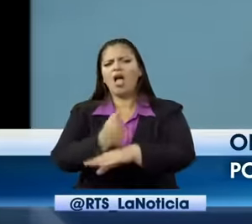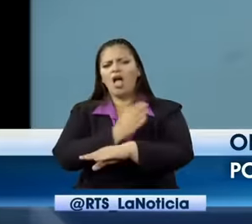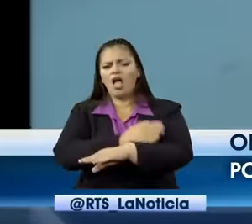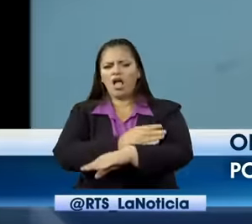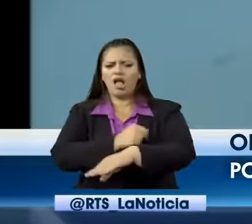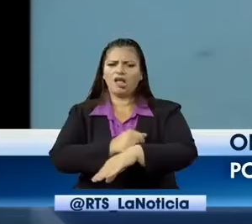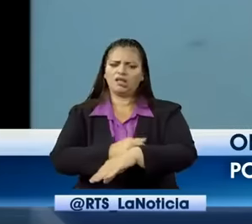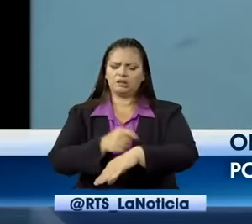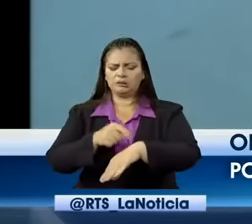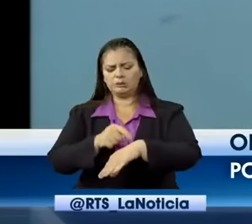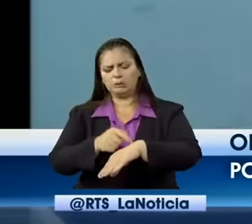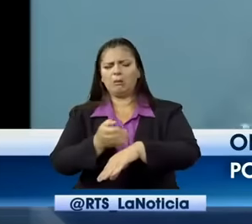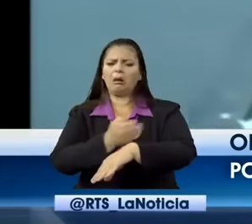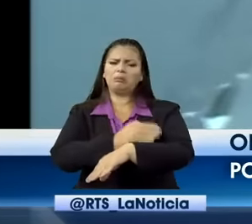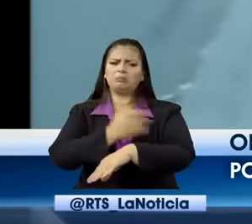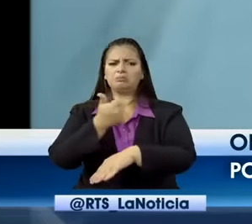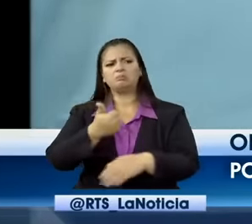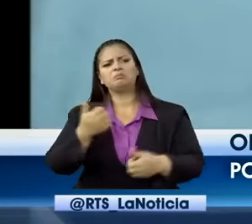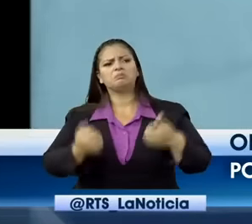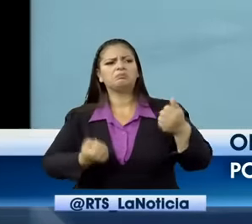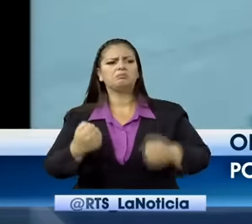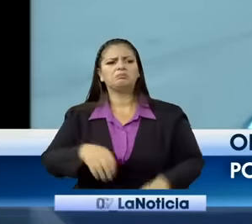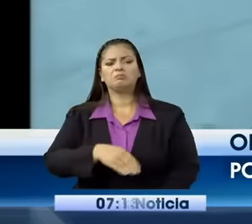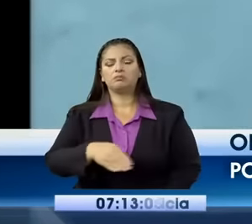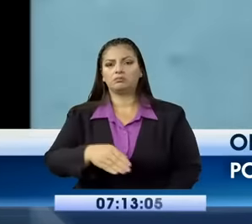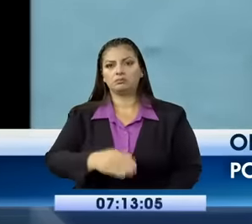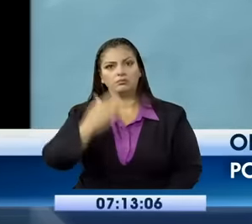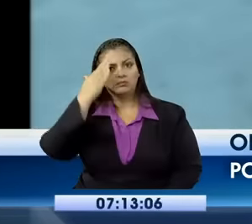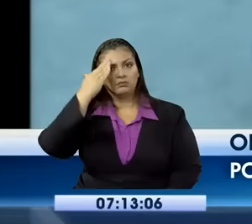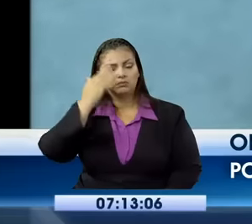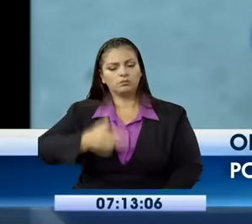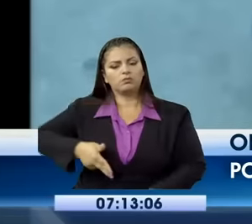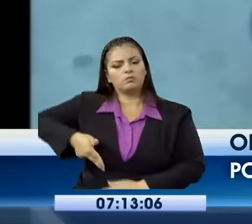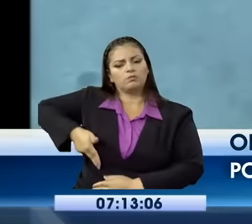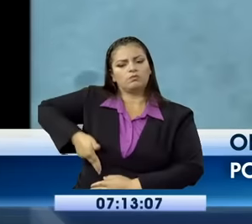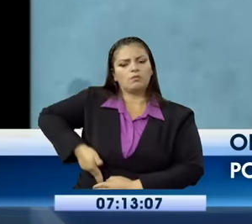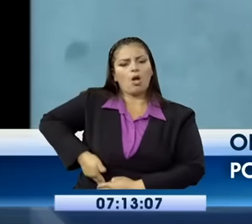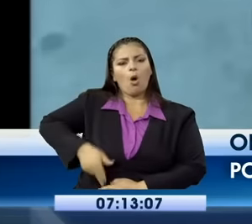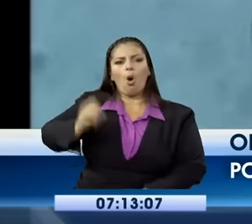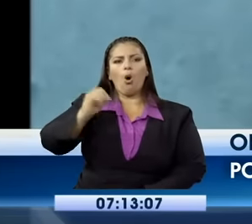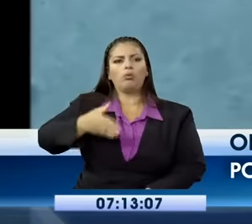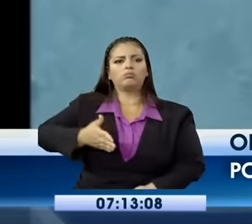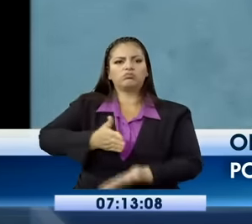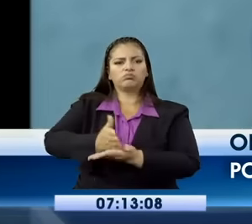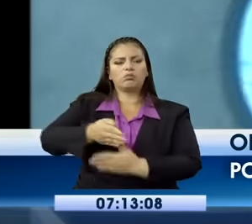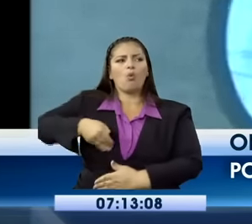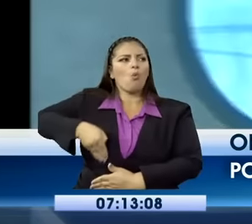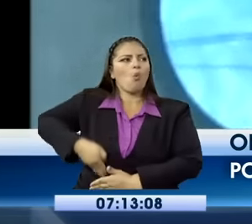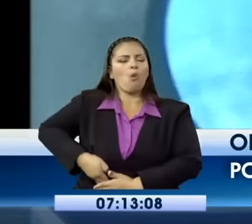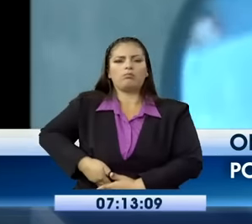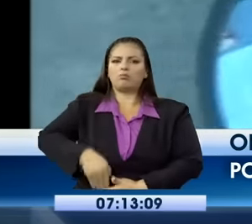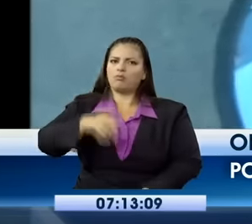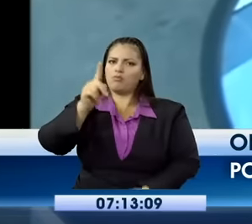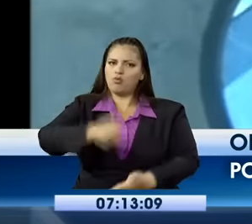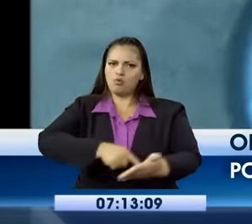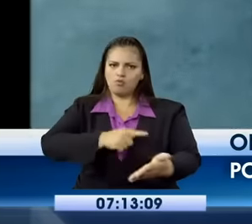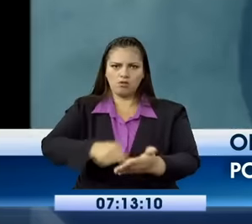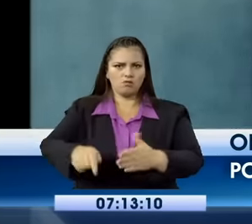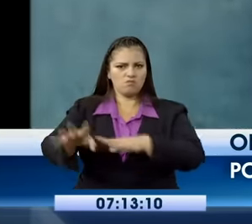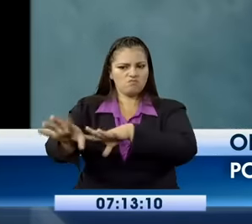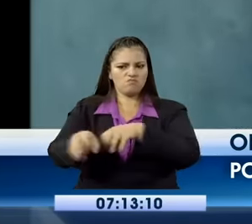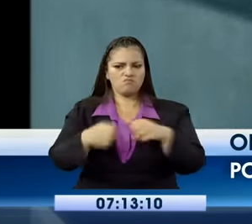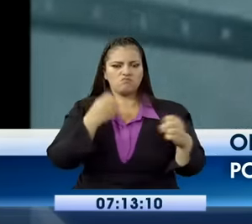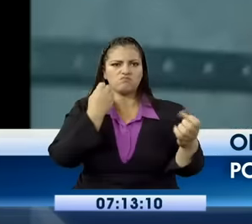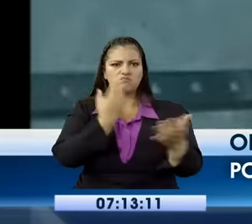porte de arma está totalmente prohibido y que el mismo puede ser penado hasta con 5 años de cárcel